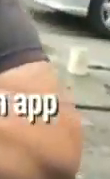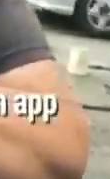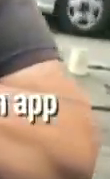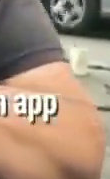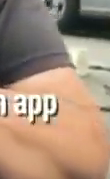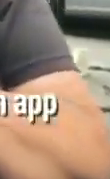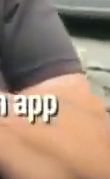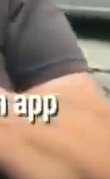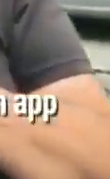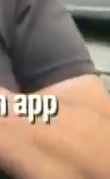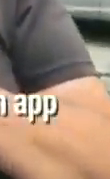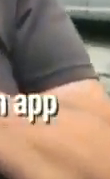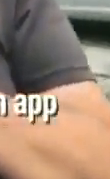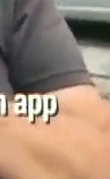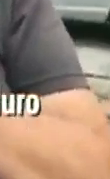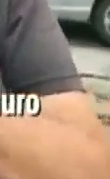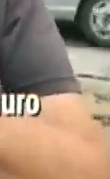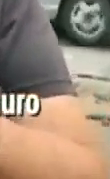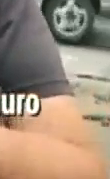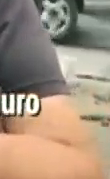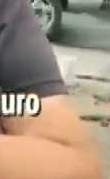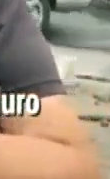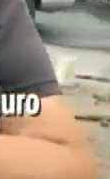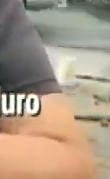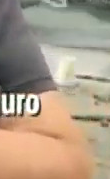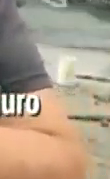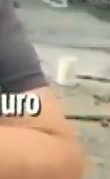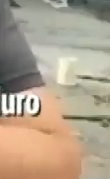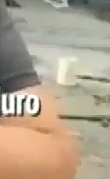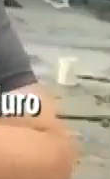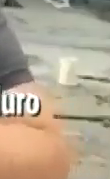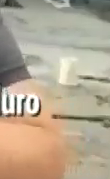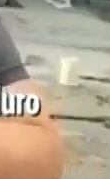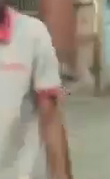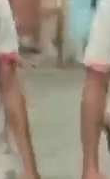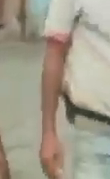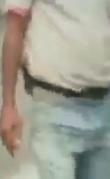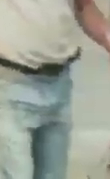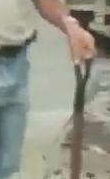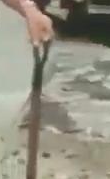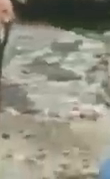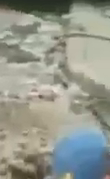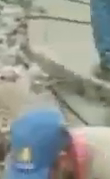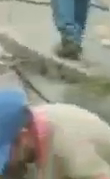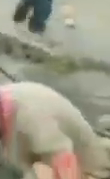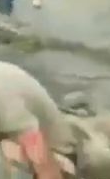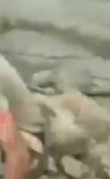la aplicación Ben App, gracias al presidente Nicolás Maduro.